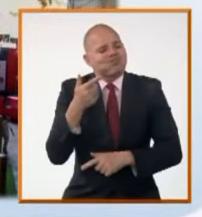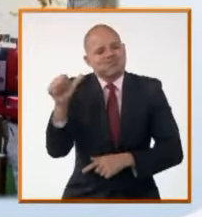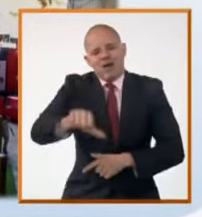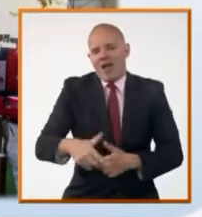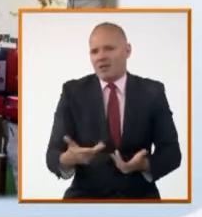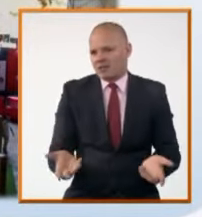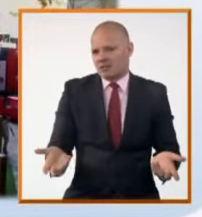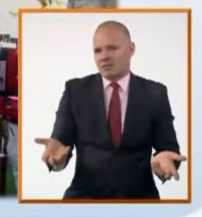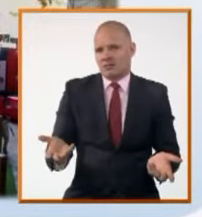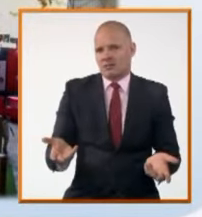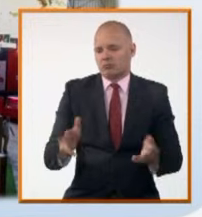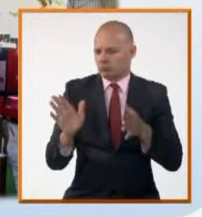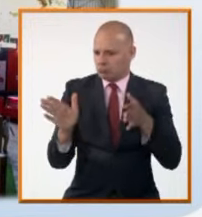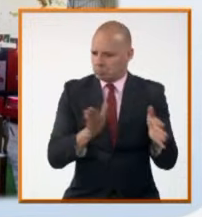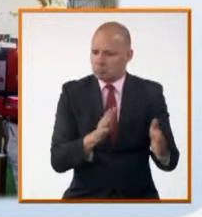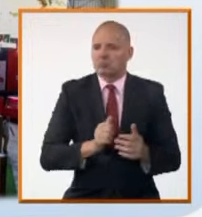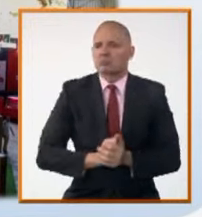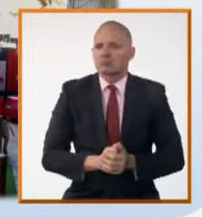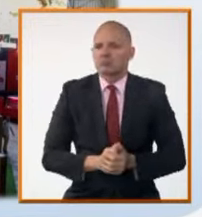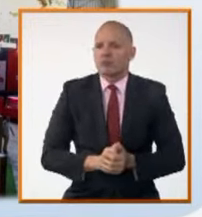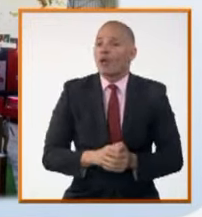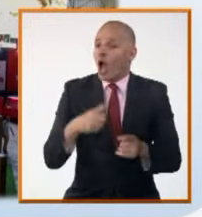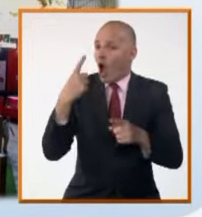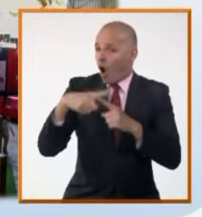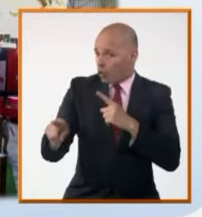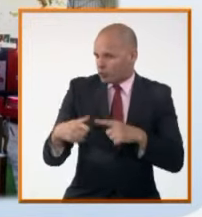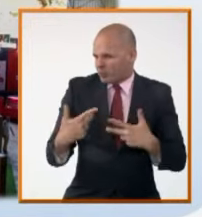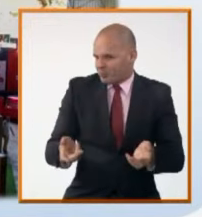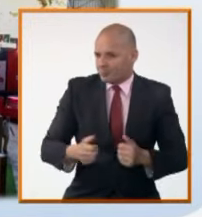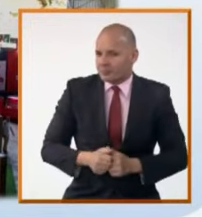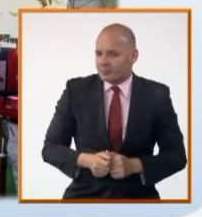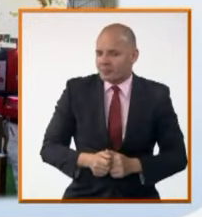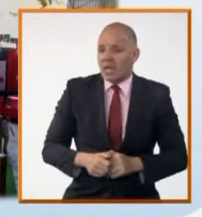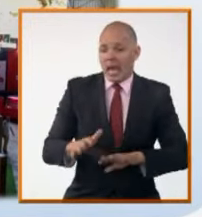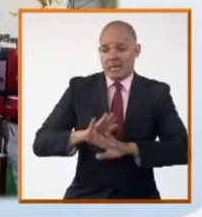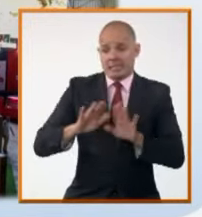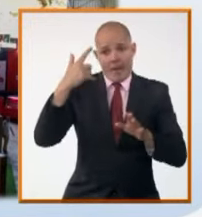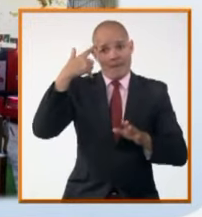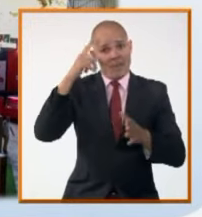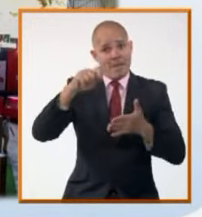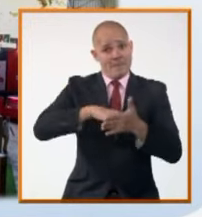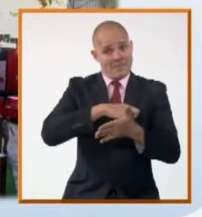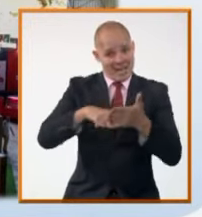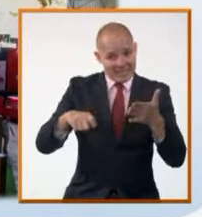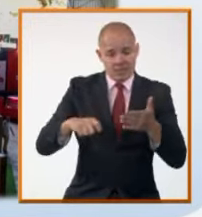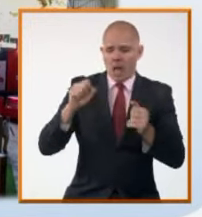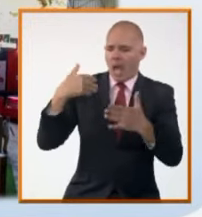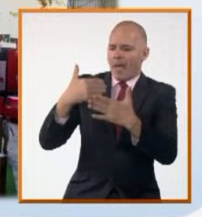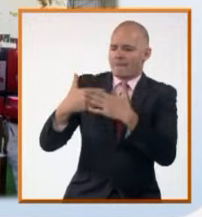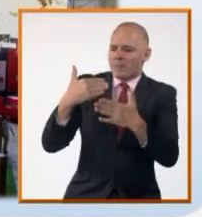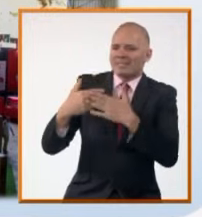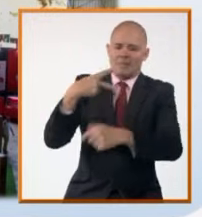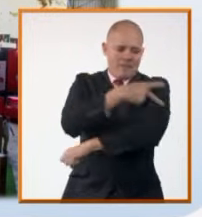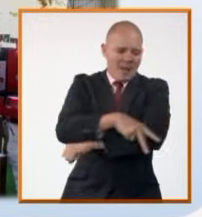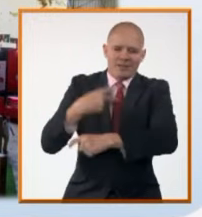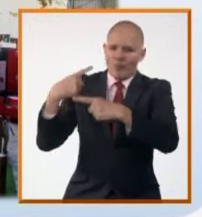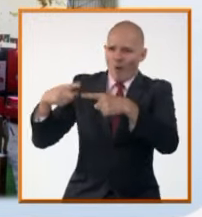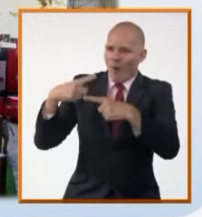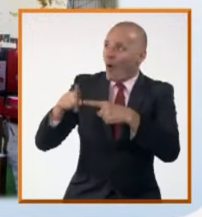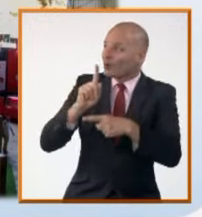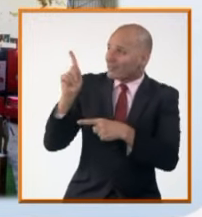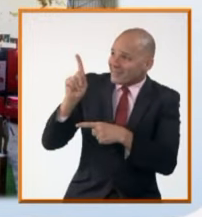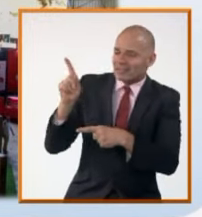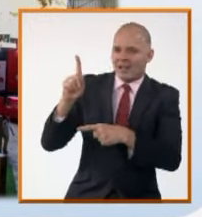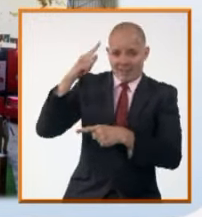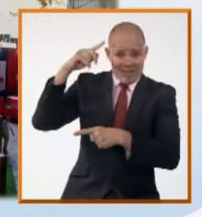extranjera en el desarrollo de la economía. Y yo ratifico que nuestras estrategias del Plan Nacional